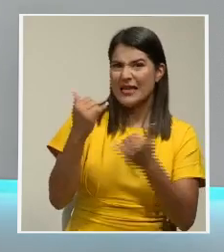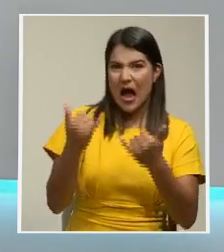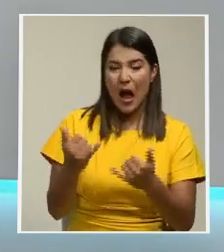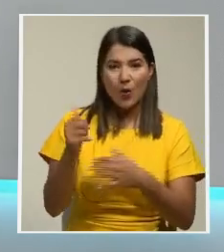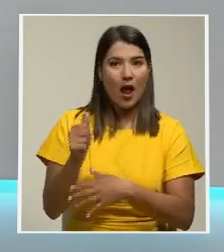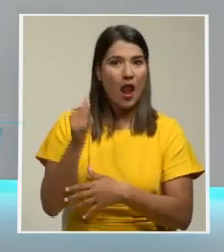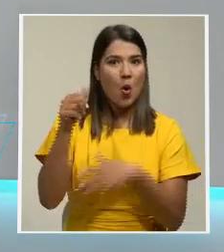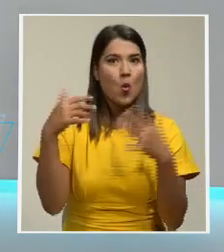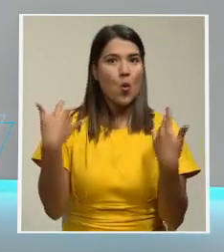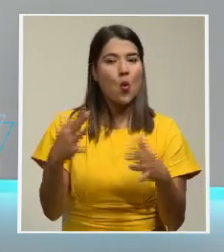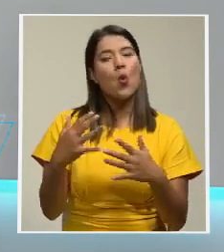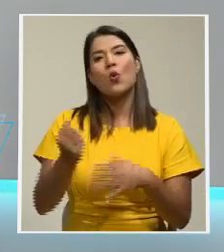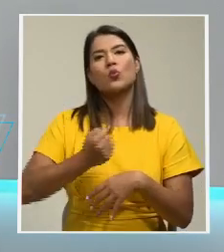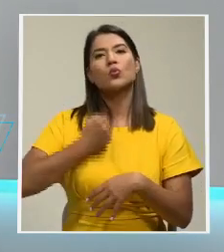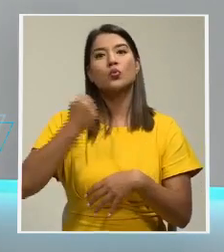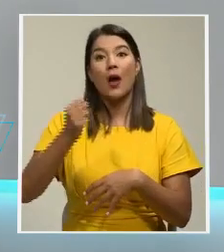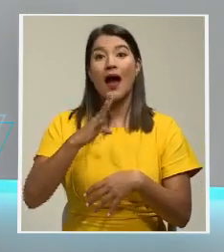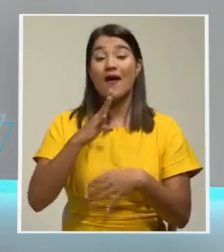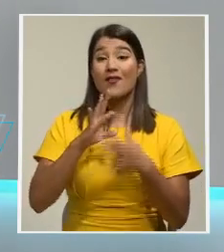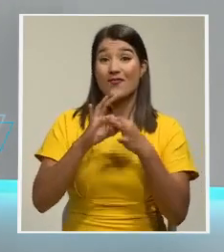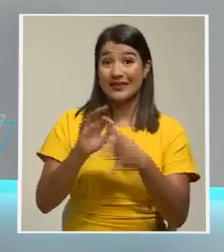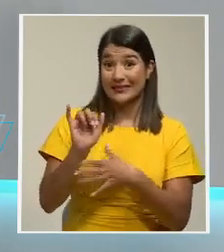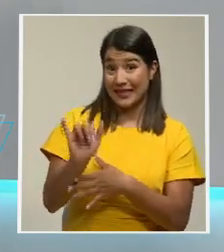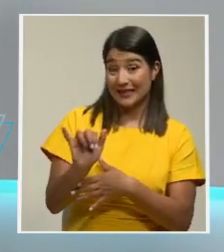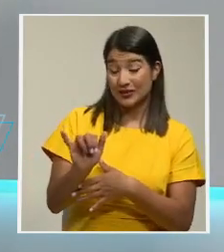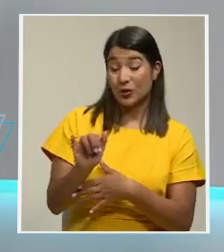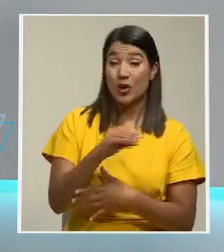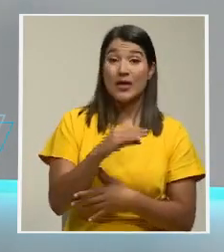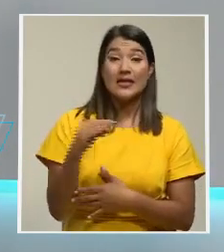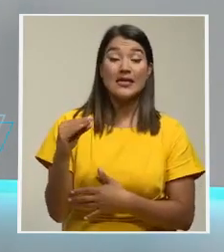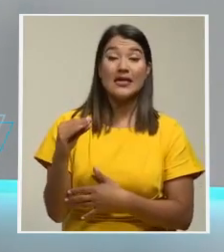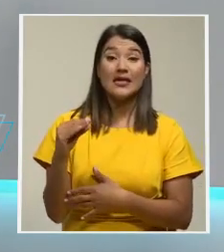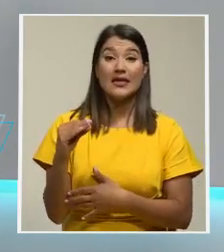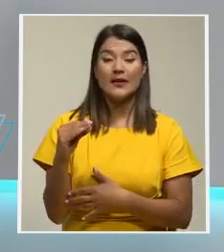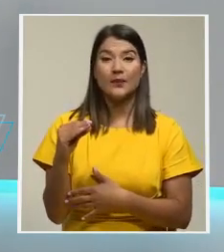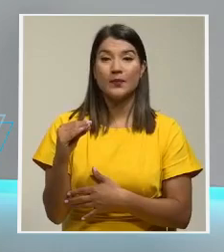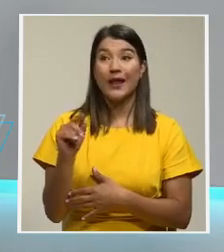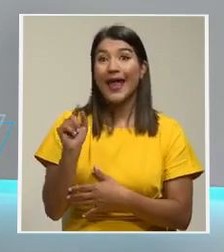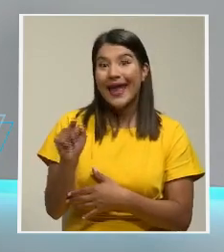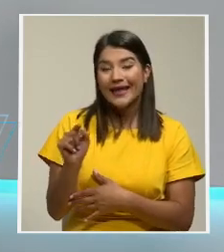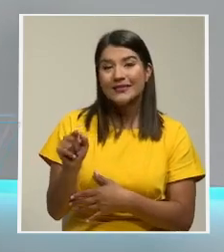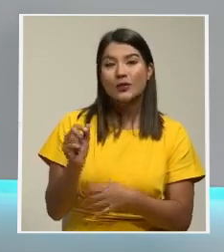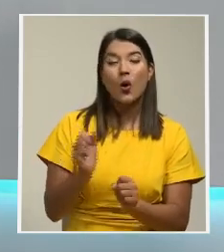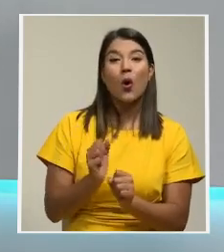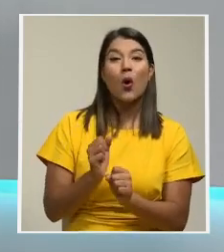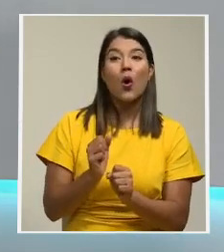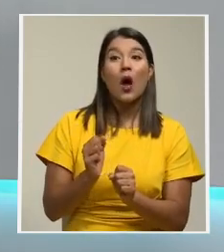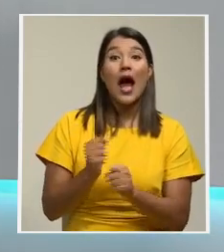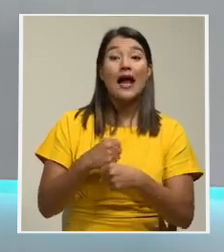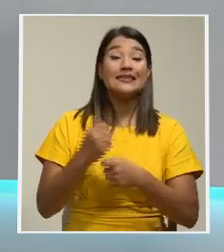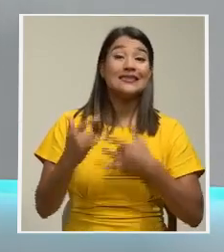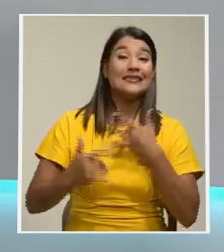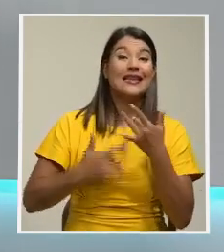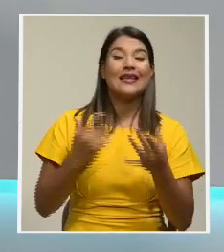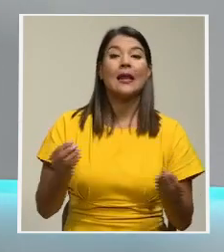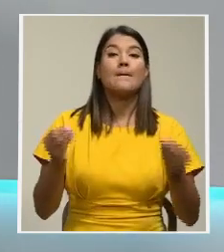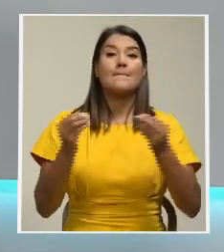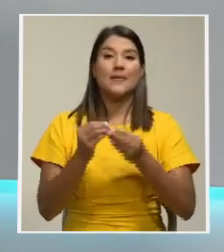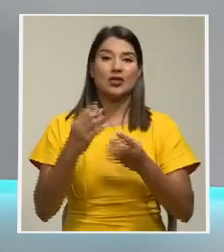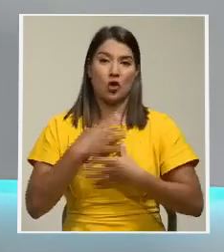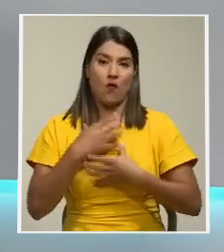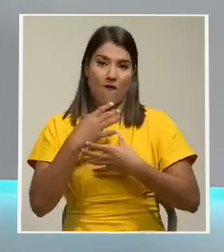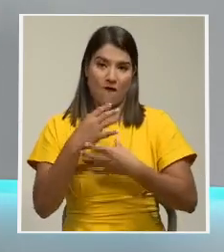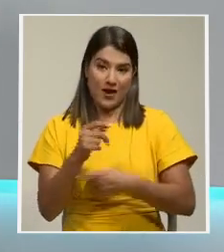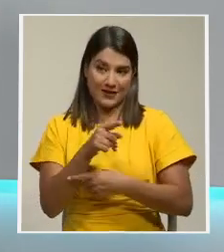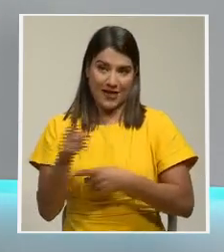Deportiva Alajuelense, vamos a hablar de eso, que precisamente pues incrementa con la confianza que tiene el equipo